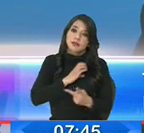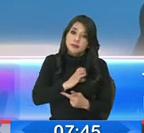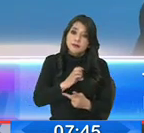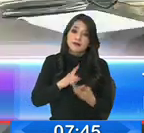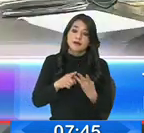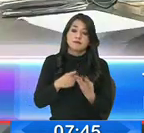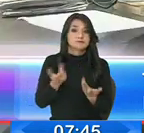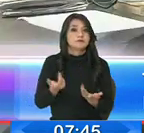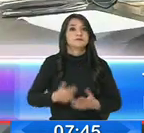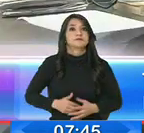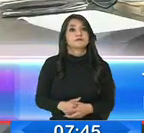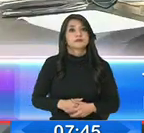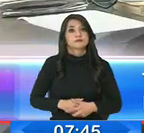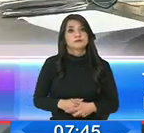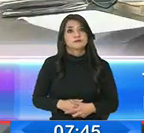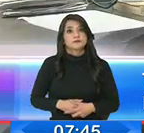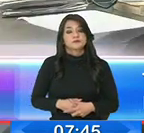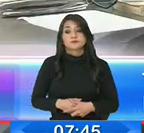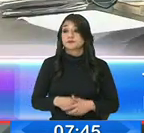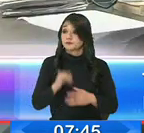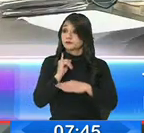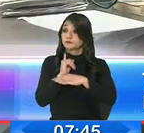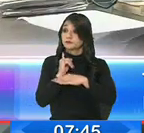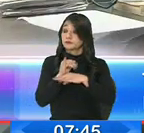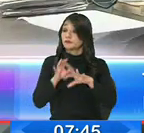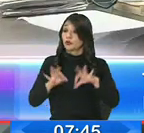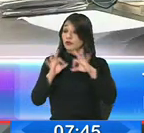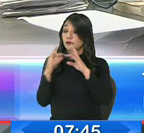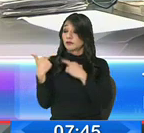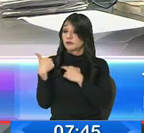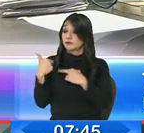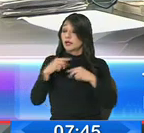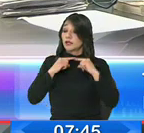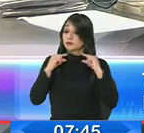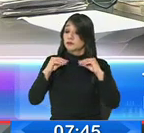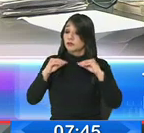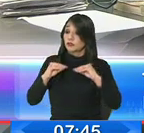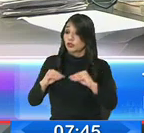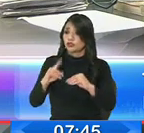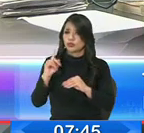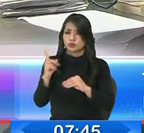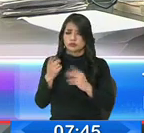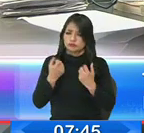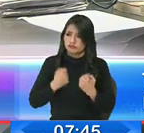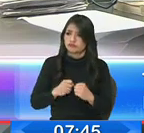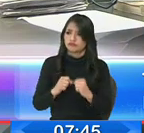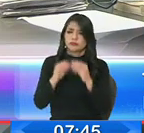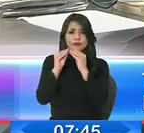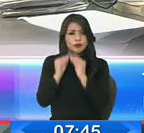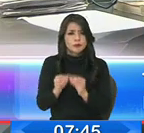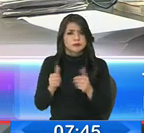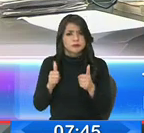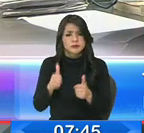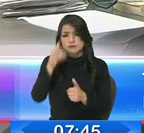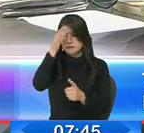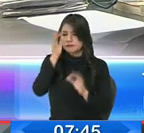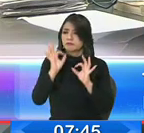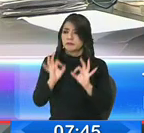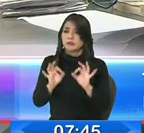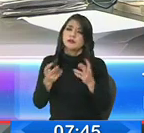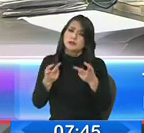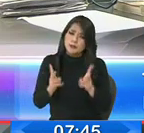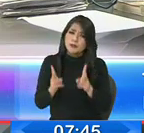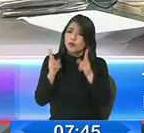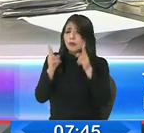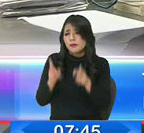Padre Fernández, y el papel de la Iglesia es muy importante, de los sacerdotes. Sí. Ustedes con toda la formación, con toda la inteligencia, y también con seres